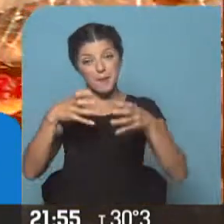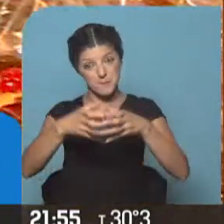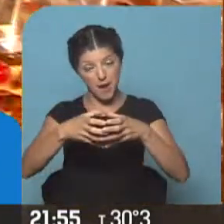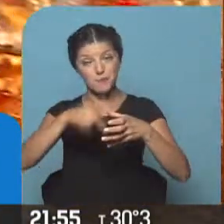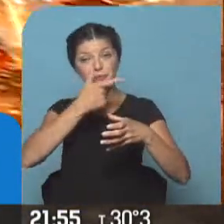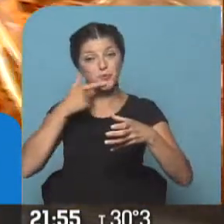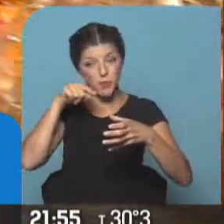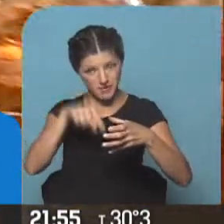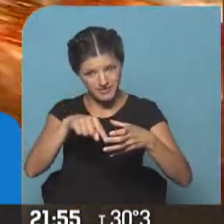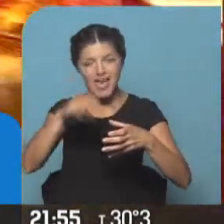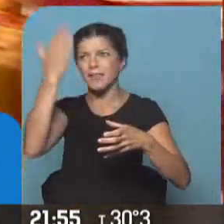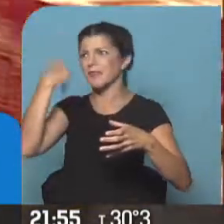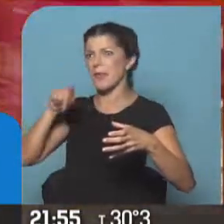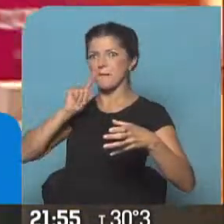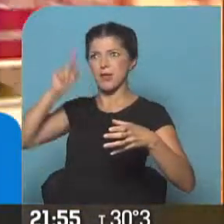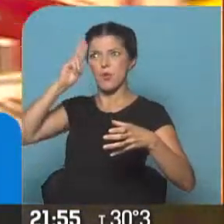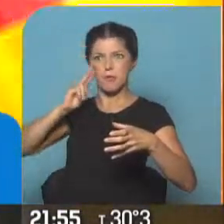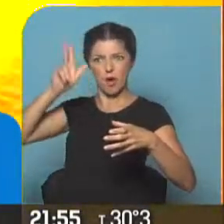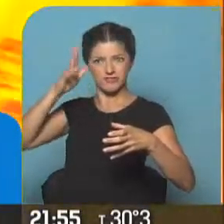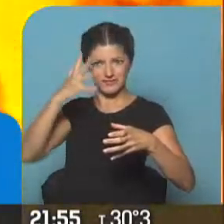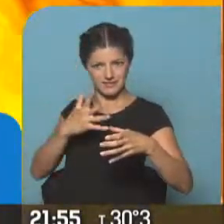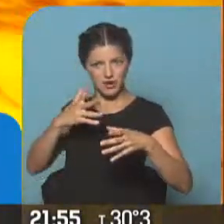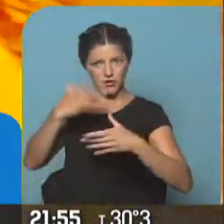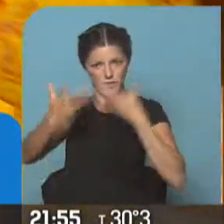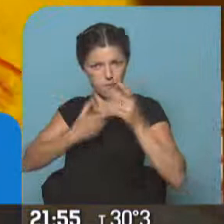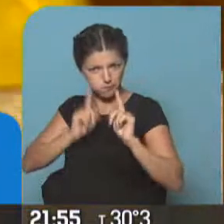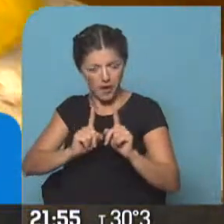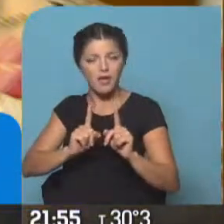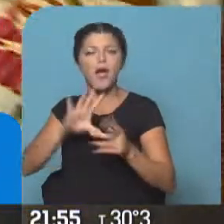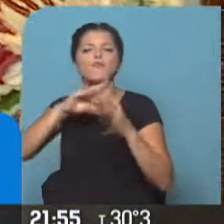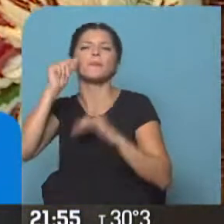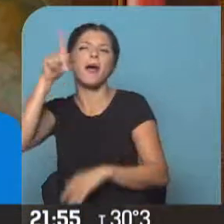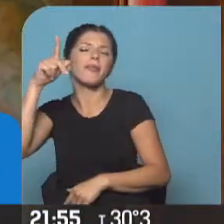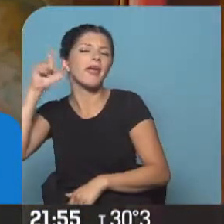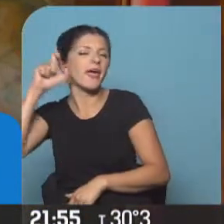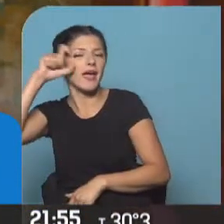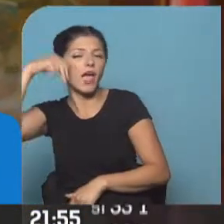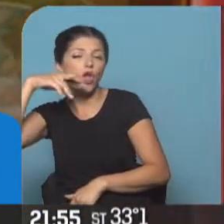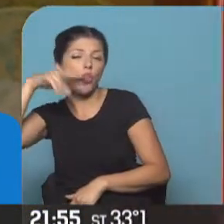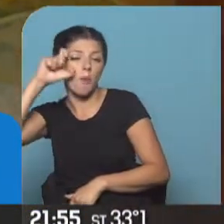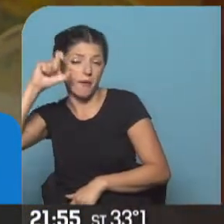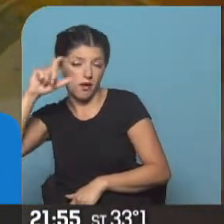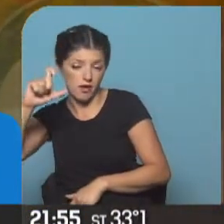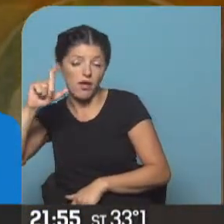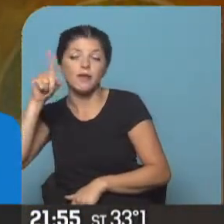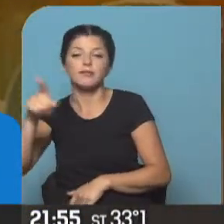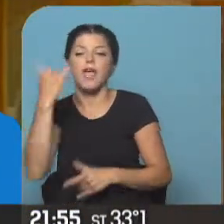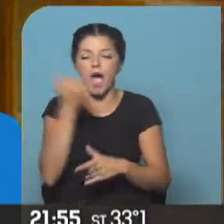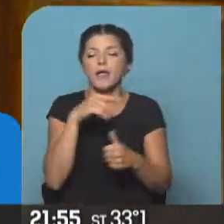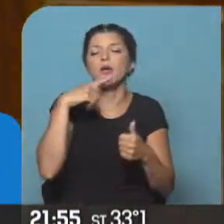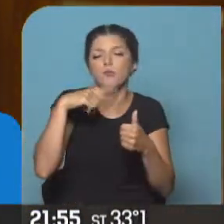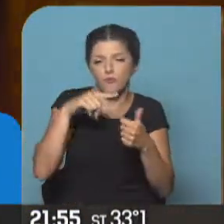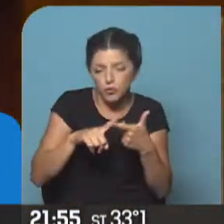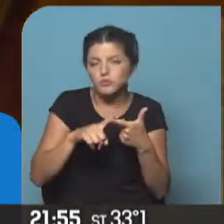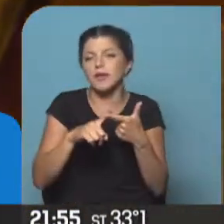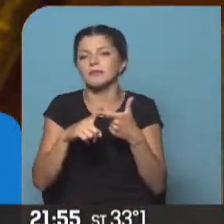prepara desde el año 1985, siguiendo el estilo genovés, que conlleva almendras, avellanas, frutas escurridas, pasas de